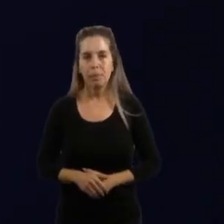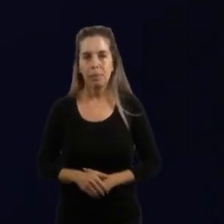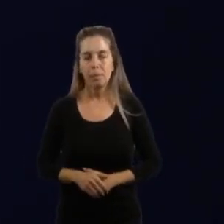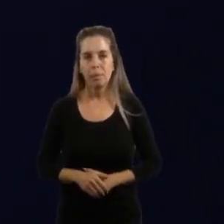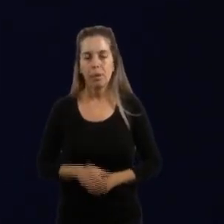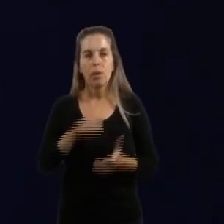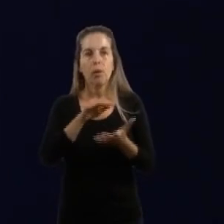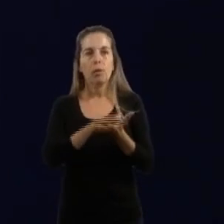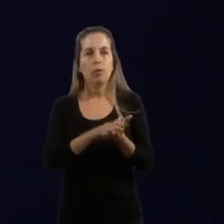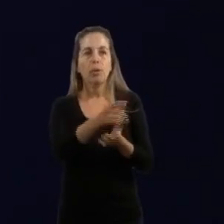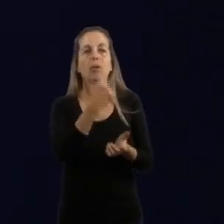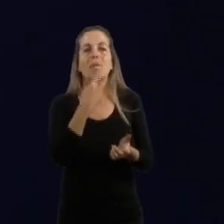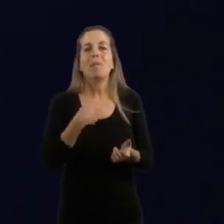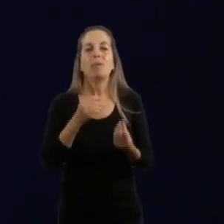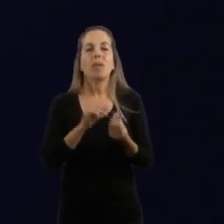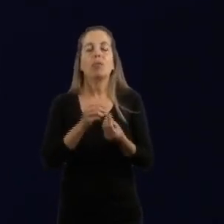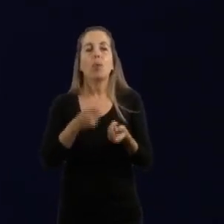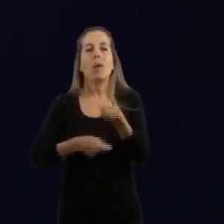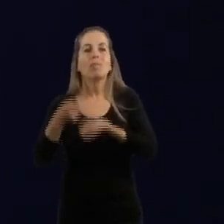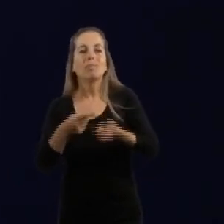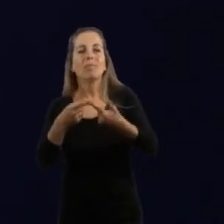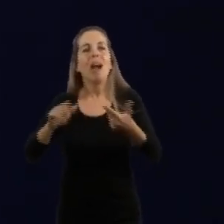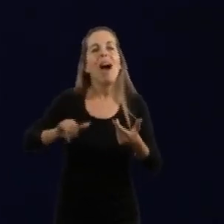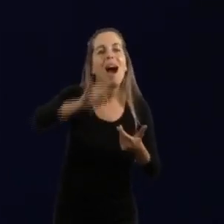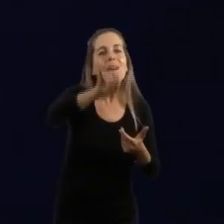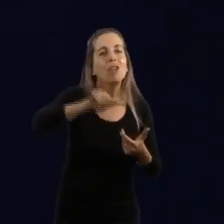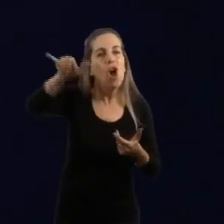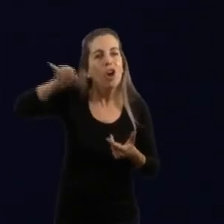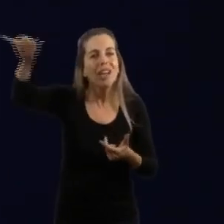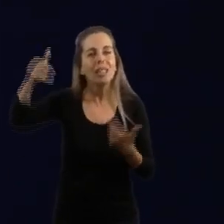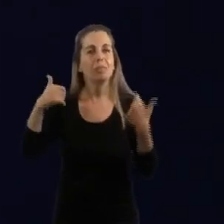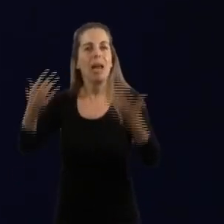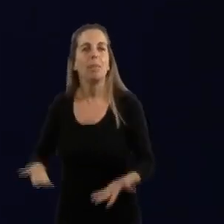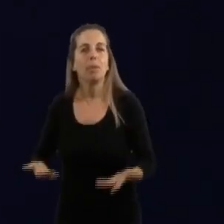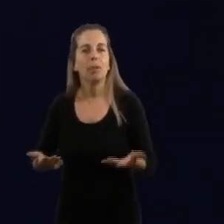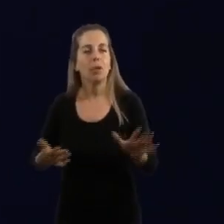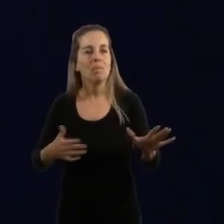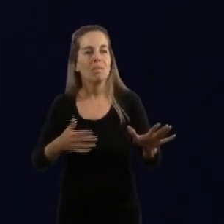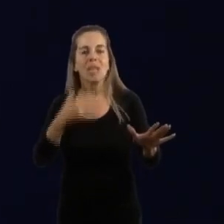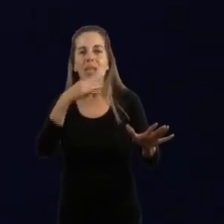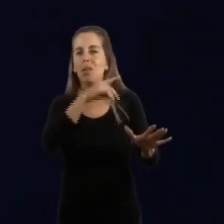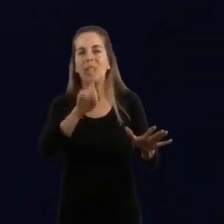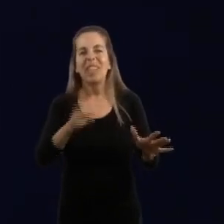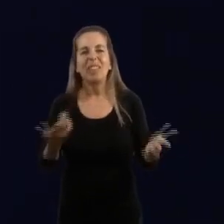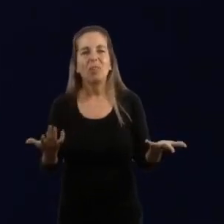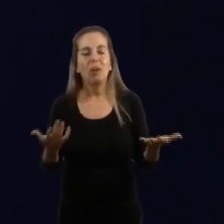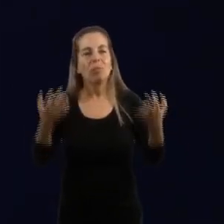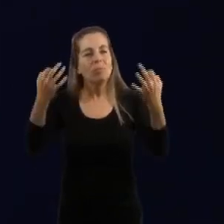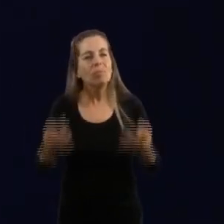Con respecto a esto de las rutas, bueno, no termino de entender por qué